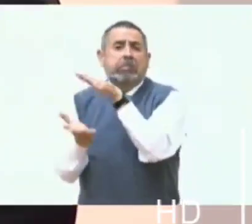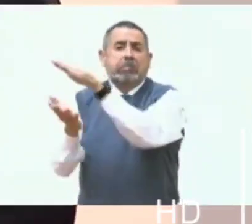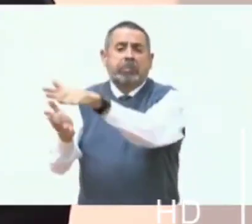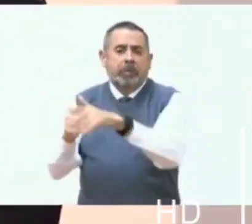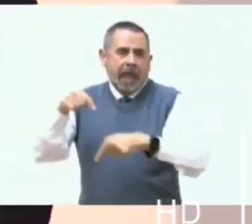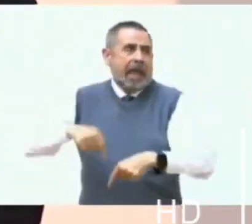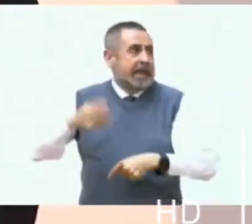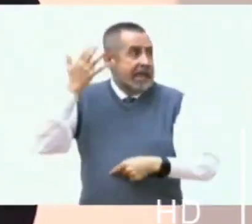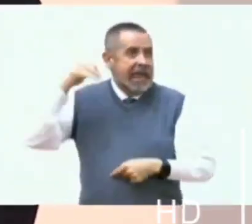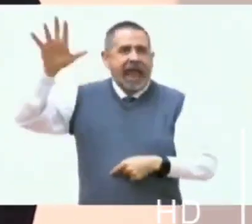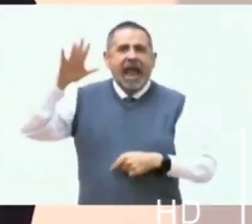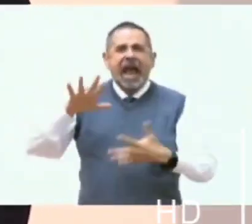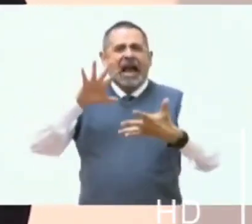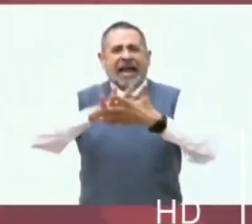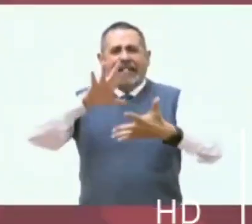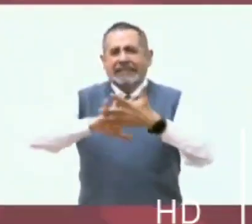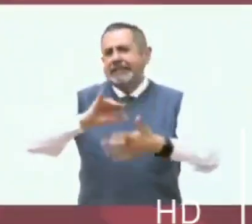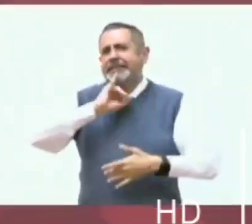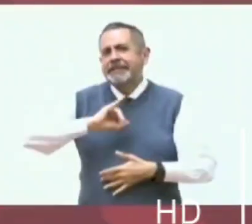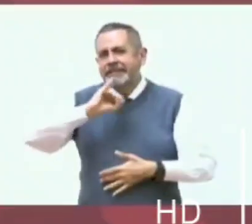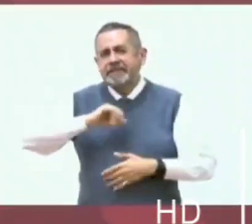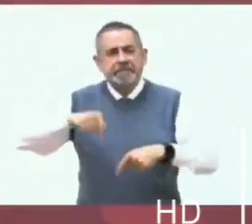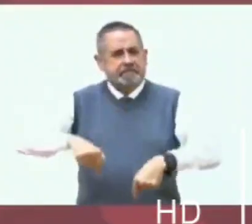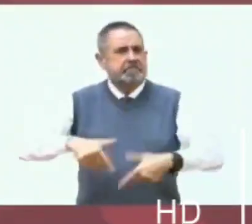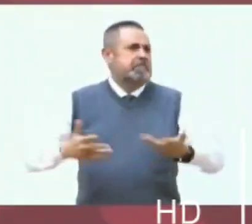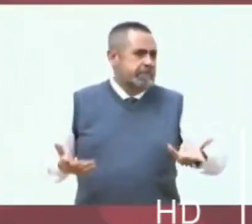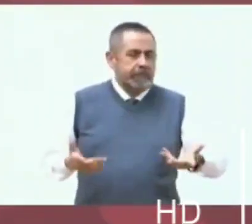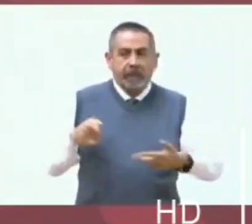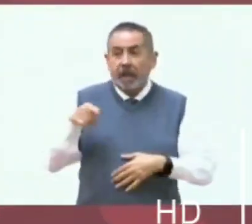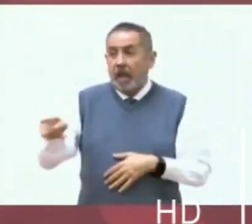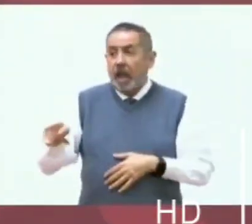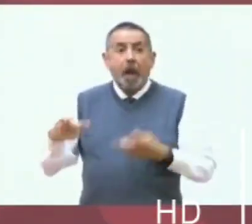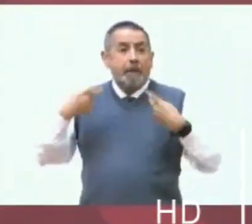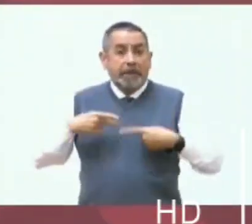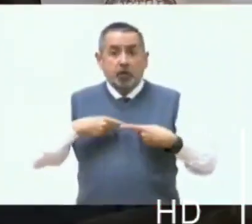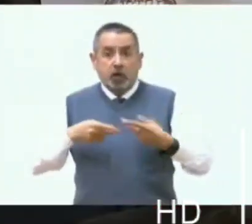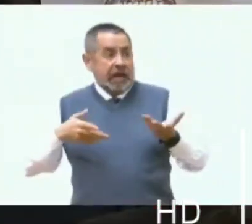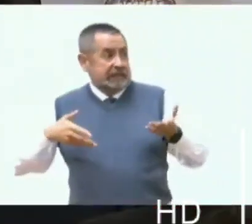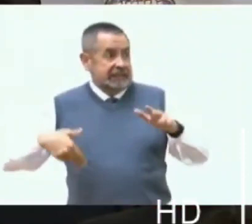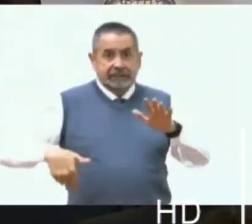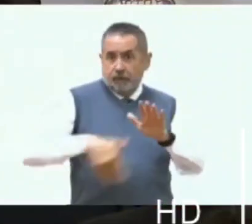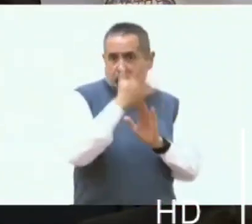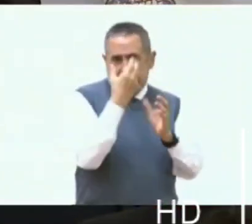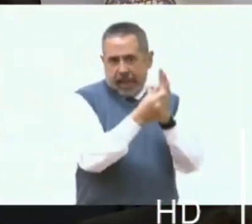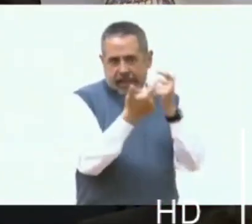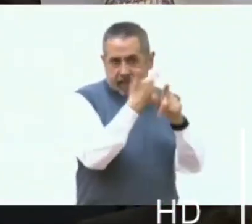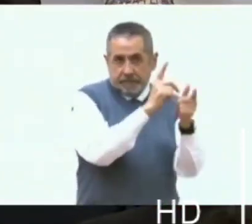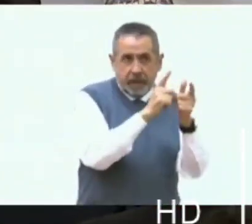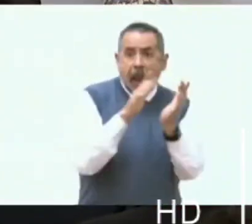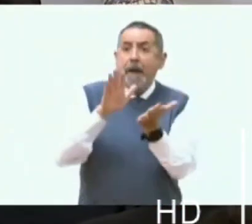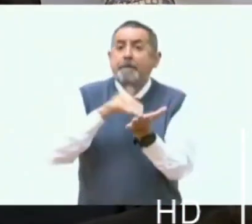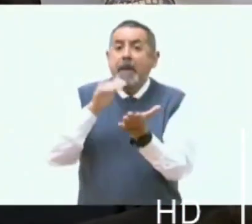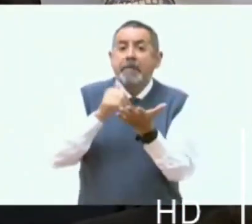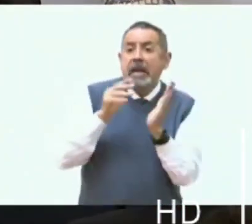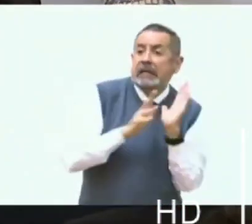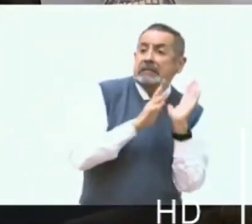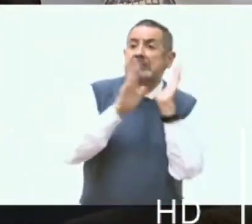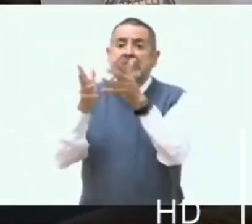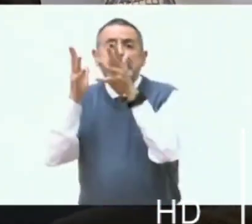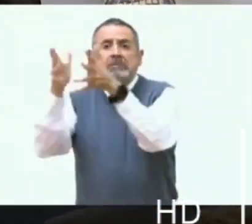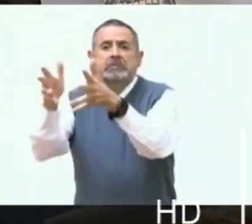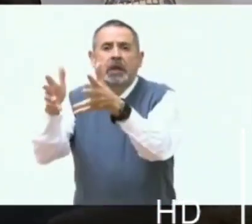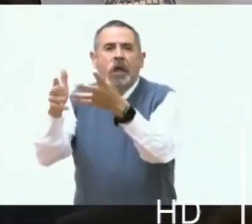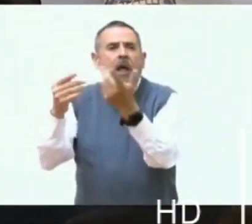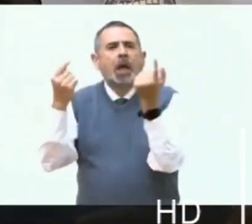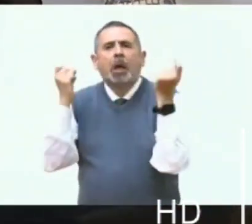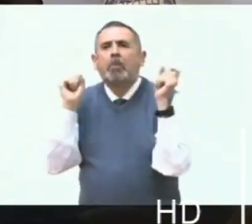cárcel de Lecumberri. Es decir, salieron los presos, entraron los documentos y corrieron la misma suerte.